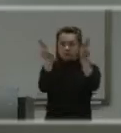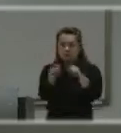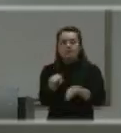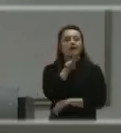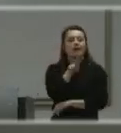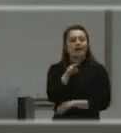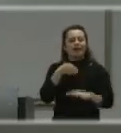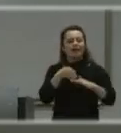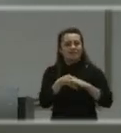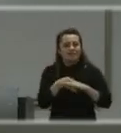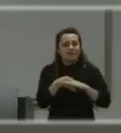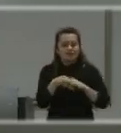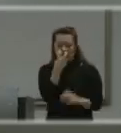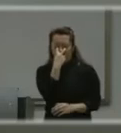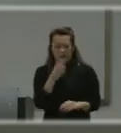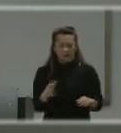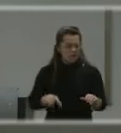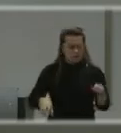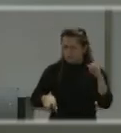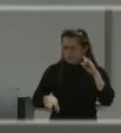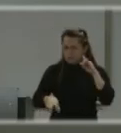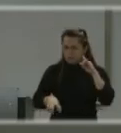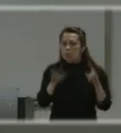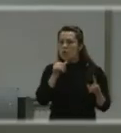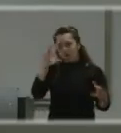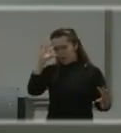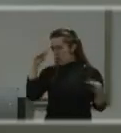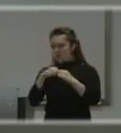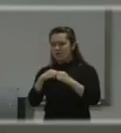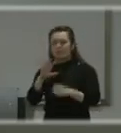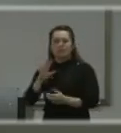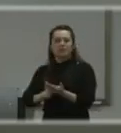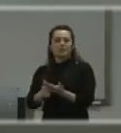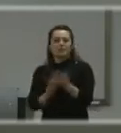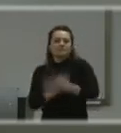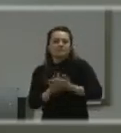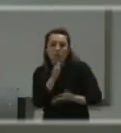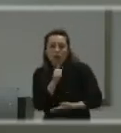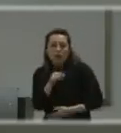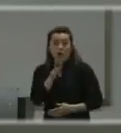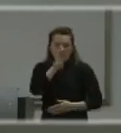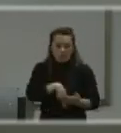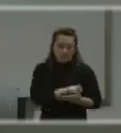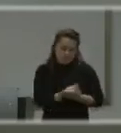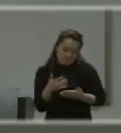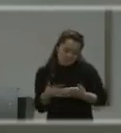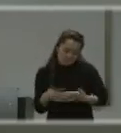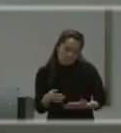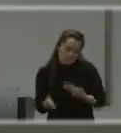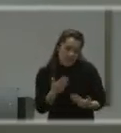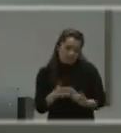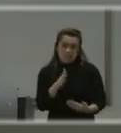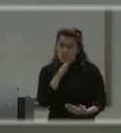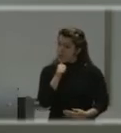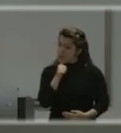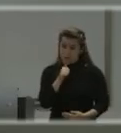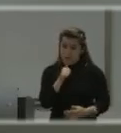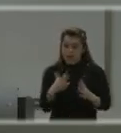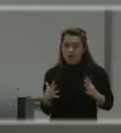estándares de accesibilidad, no hay convenios con intérpretes en lengua de señas, no hay materiales en lectura fácil, no